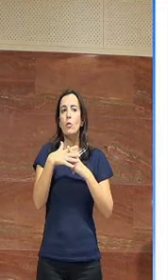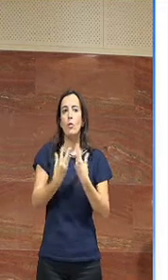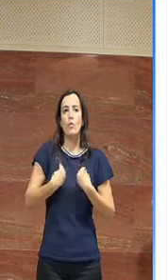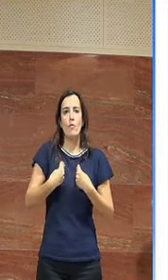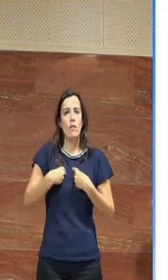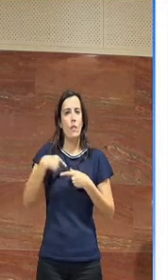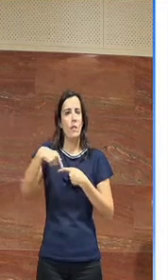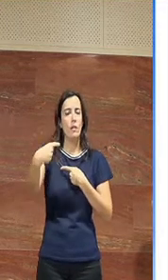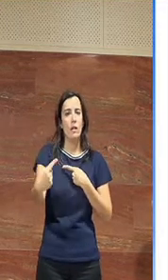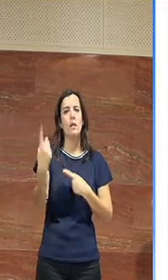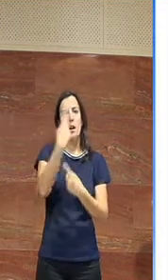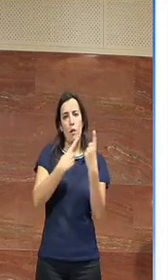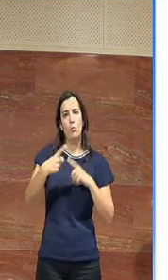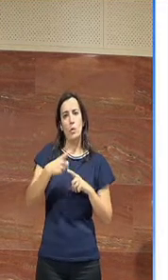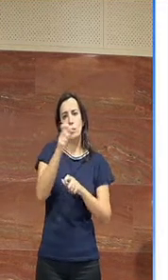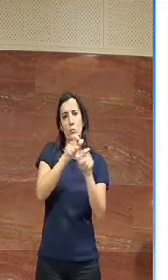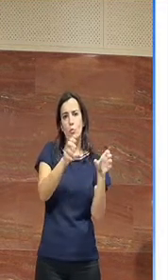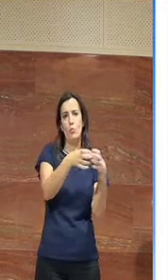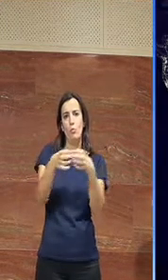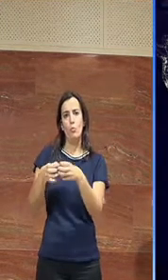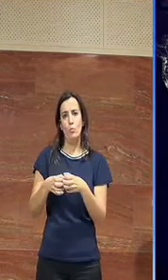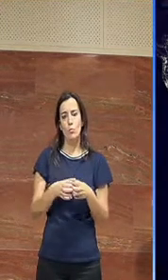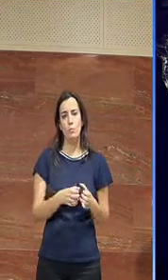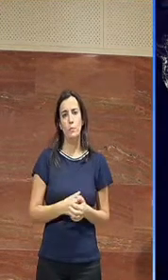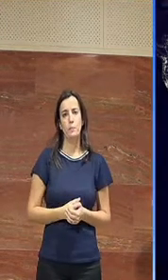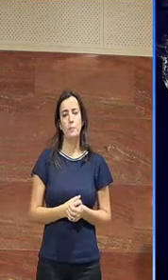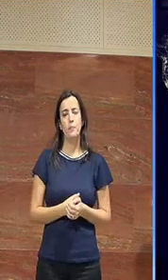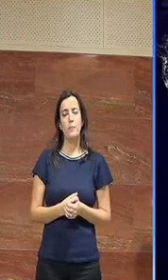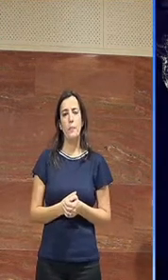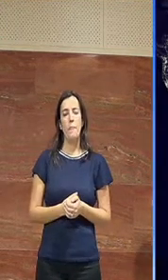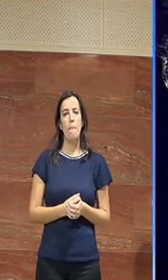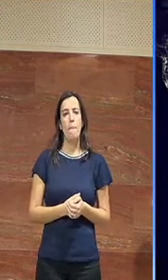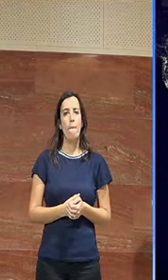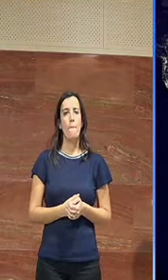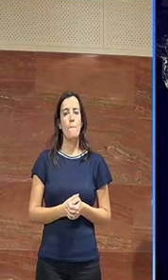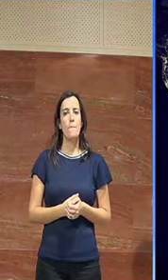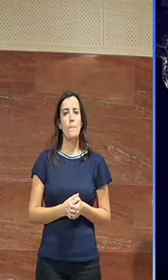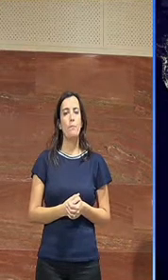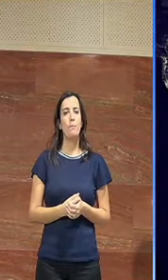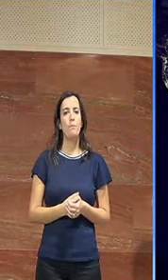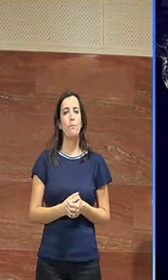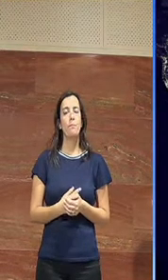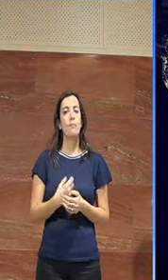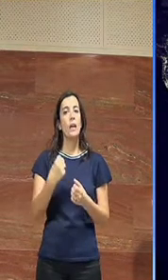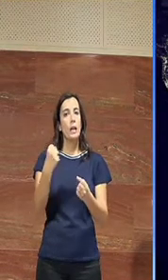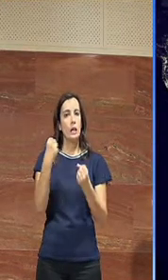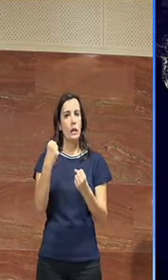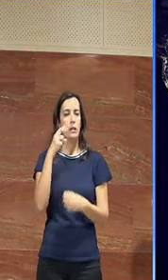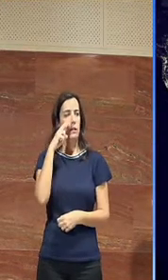diaria de determinados grupos de población mayoritarios. La energía, aquí se puede ver muy